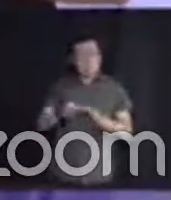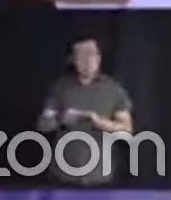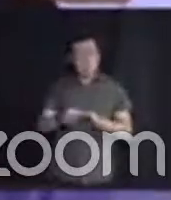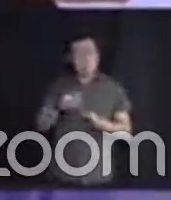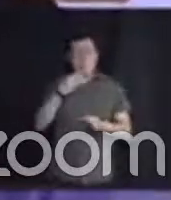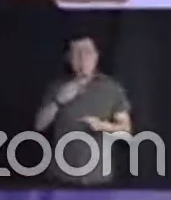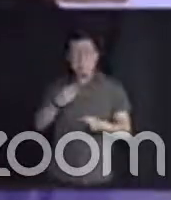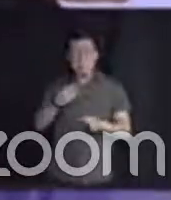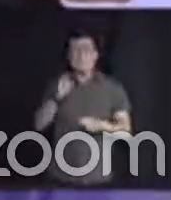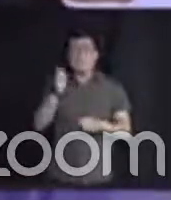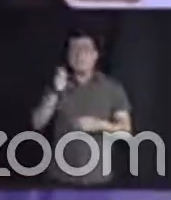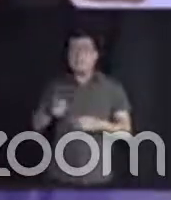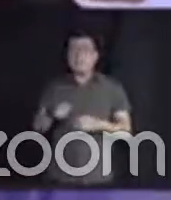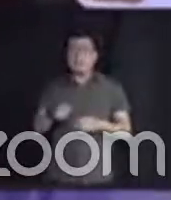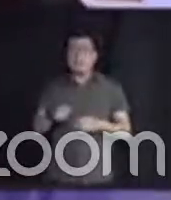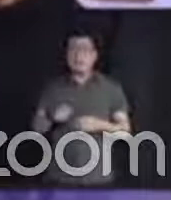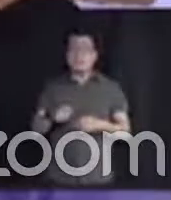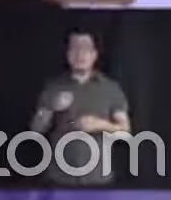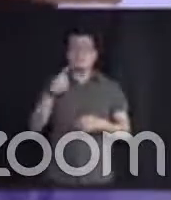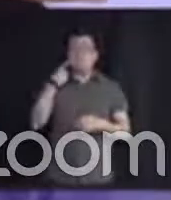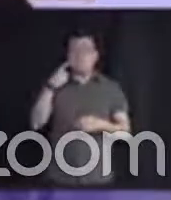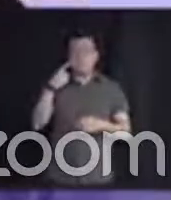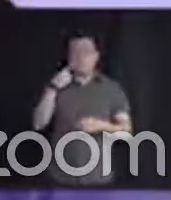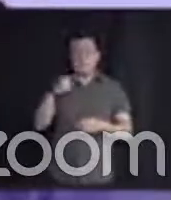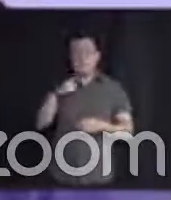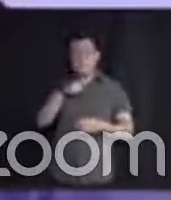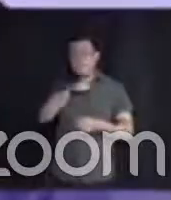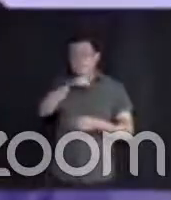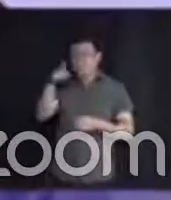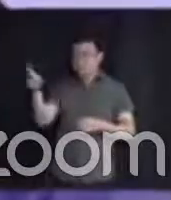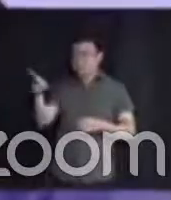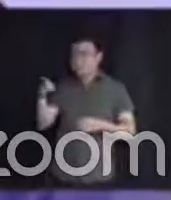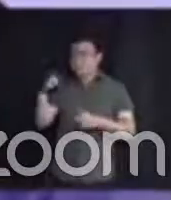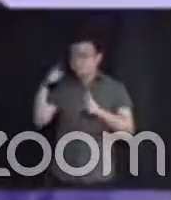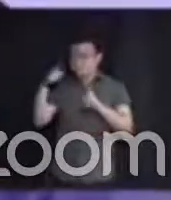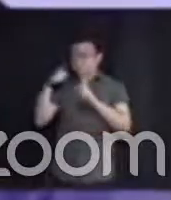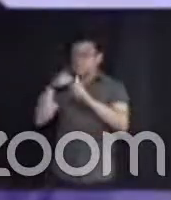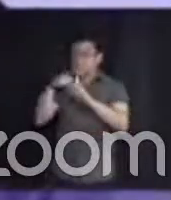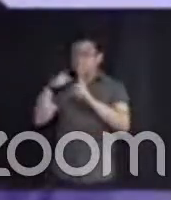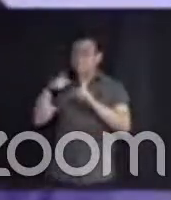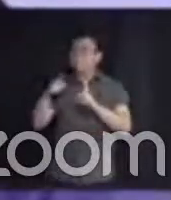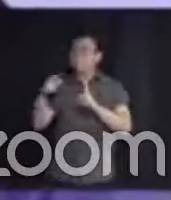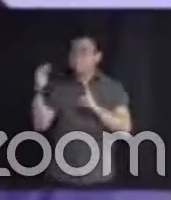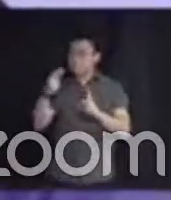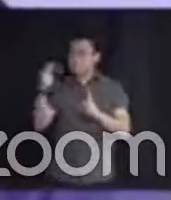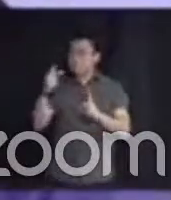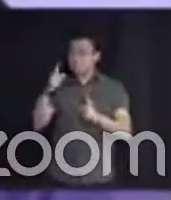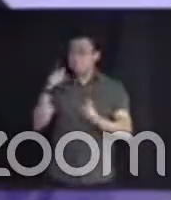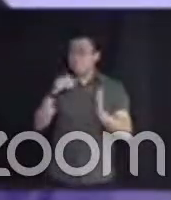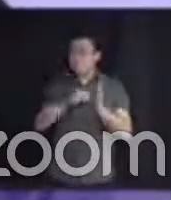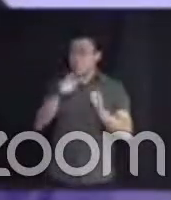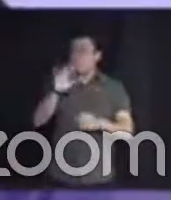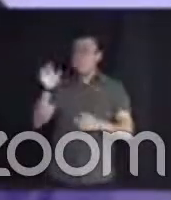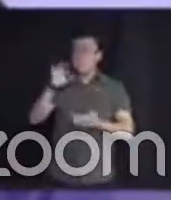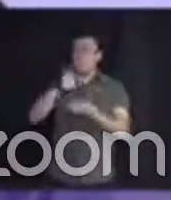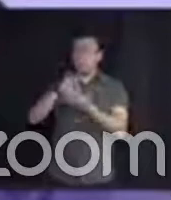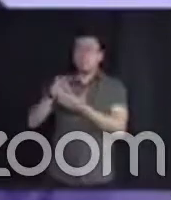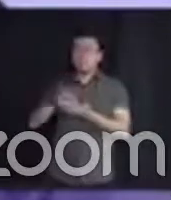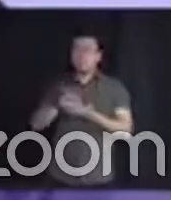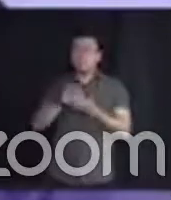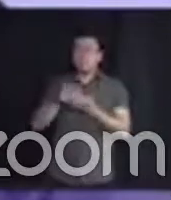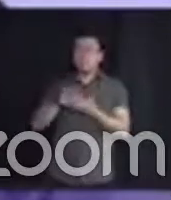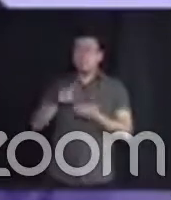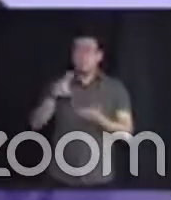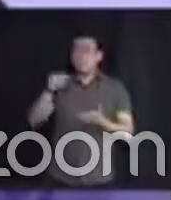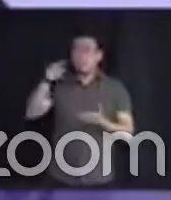hacerlos exactamente es pensar en corto. Si ustedes se proponen y tienen que decir, tengo que hacer 1,500 puntos, no